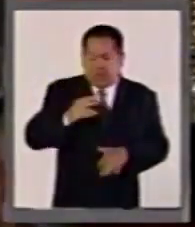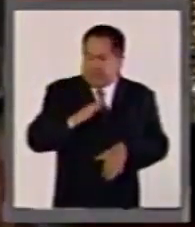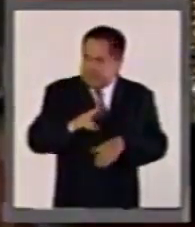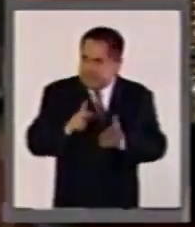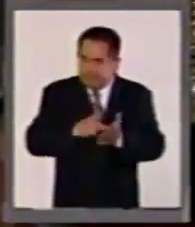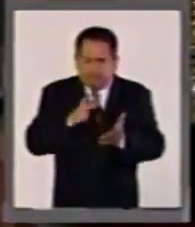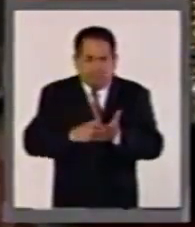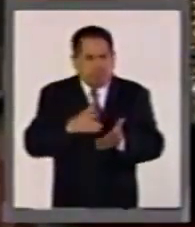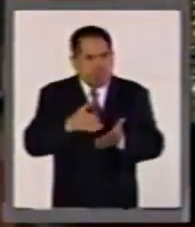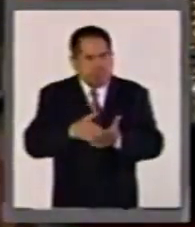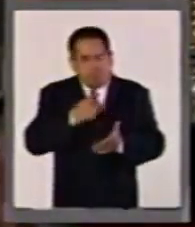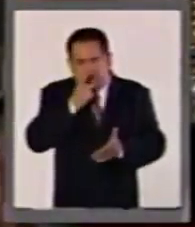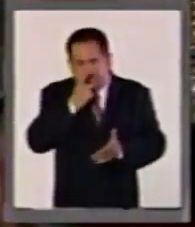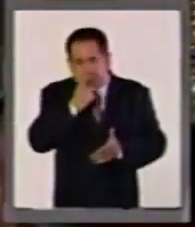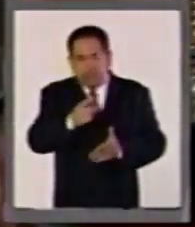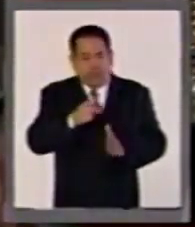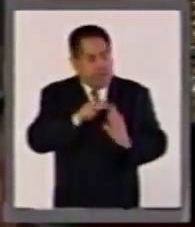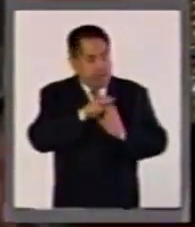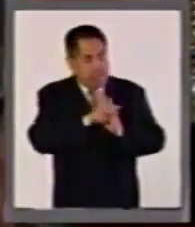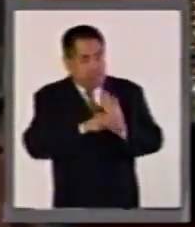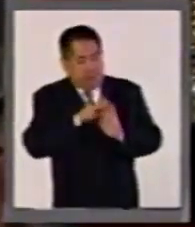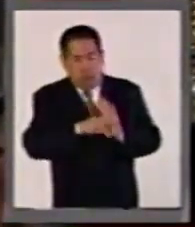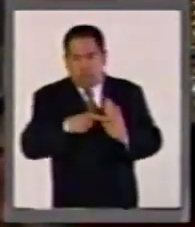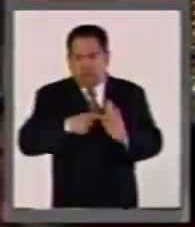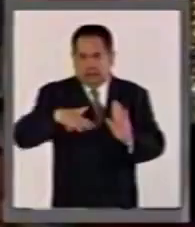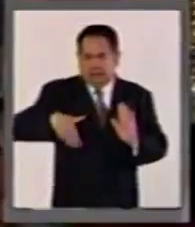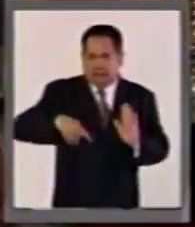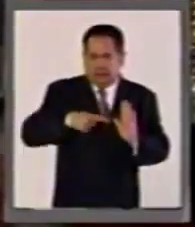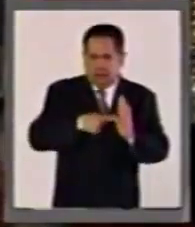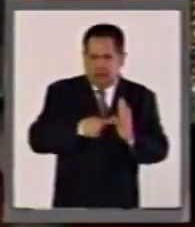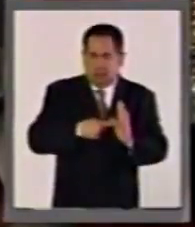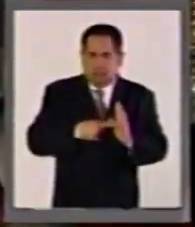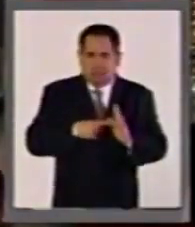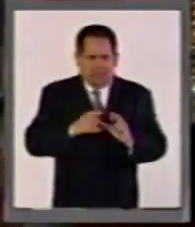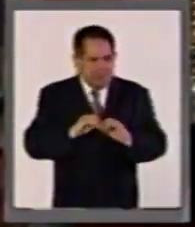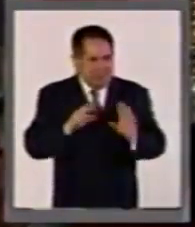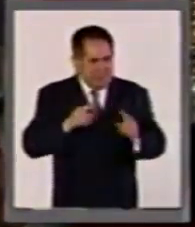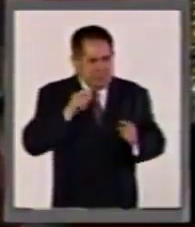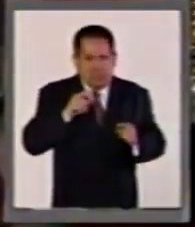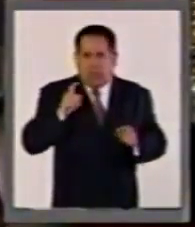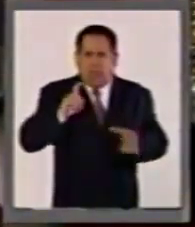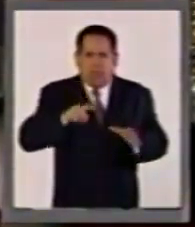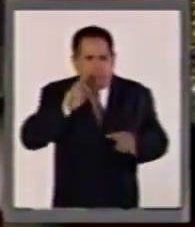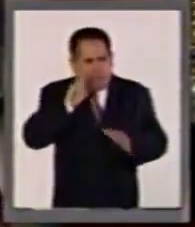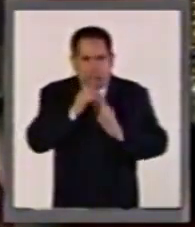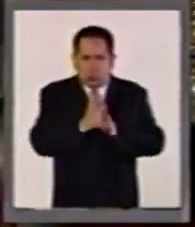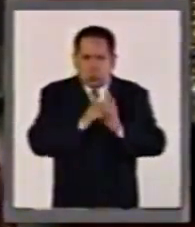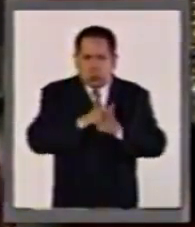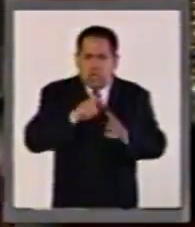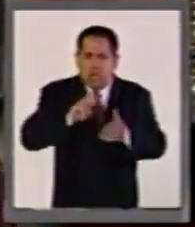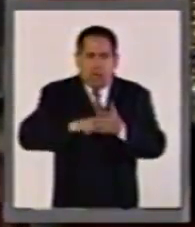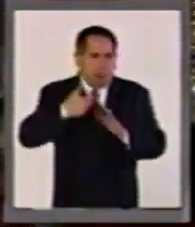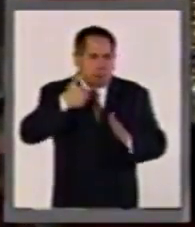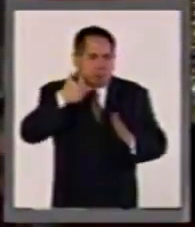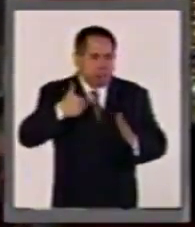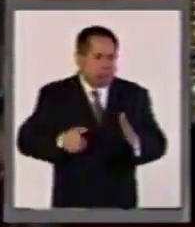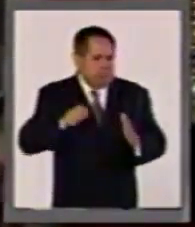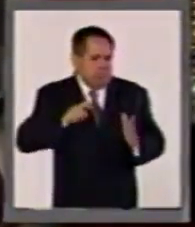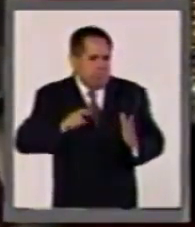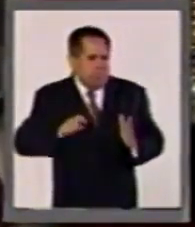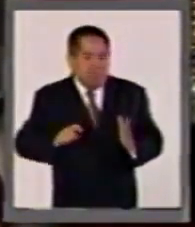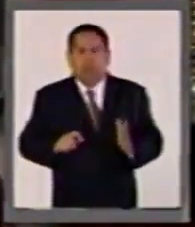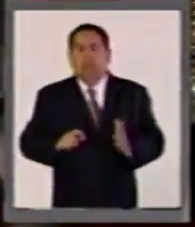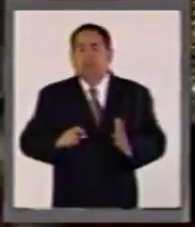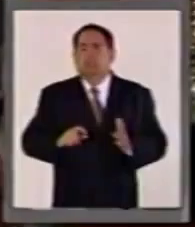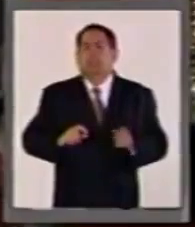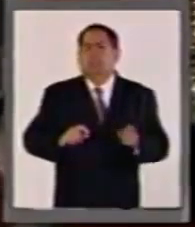que el video de referencia que tiene muchísimas visitas, además es